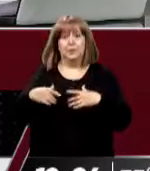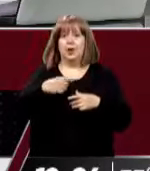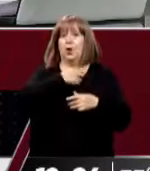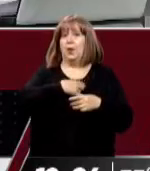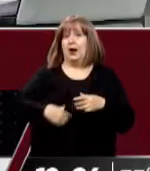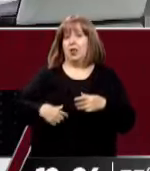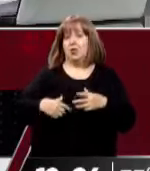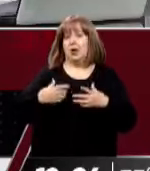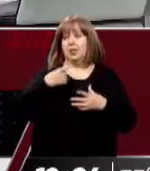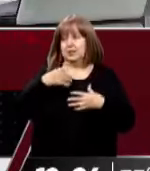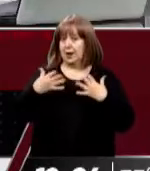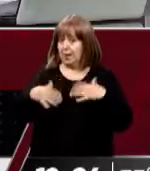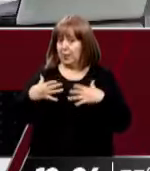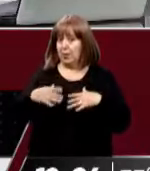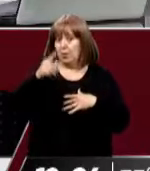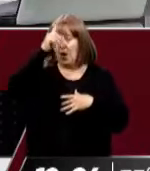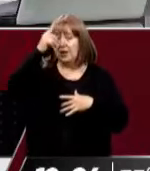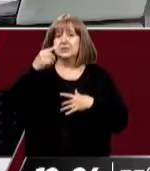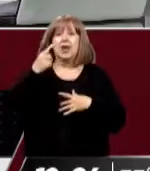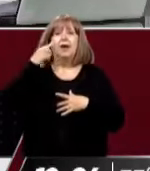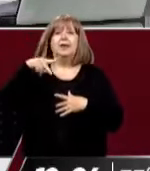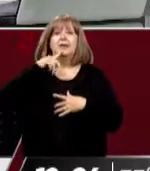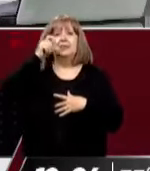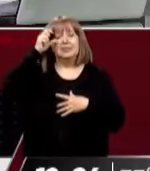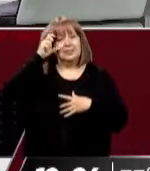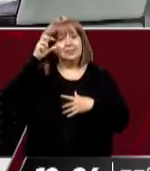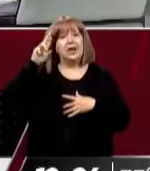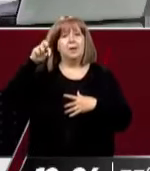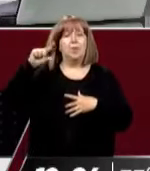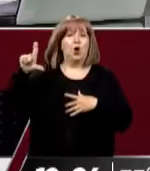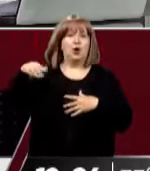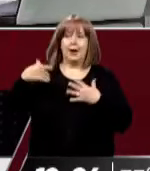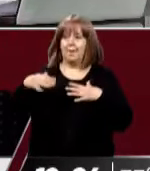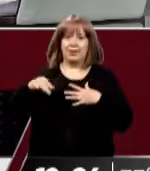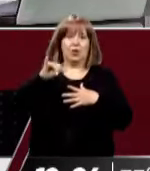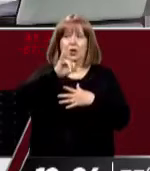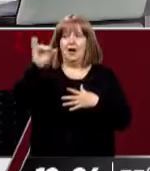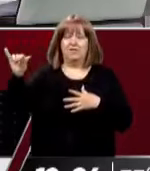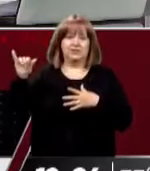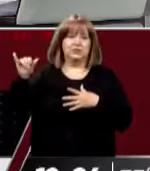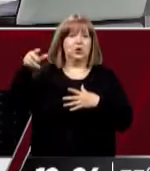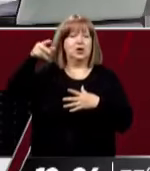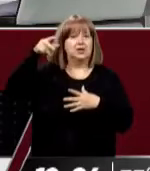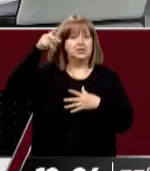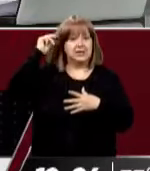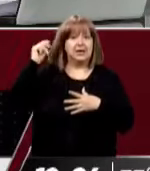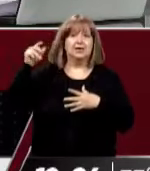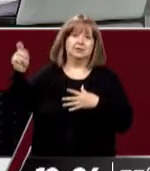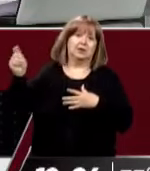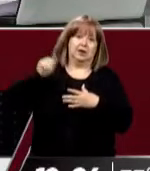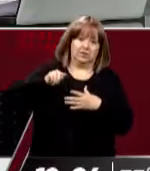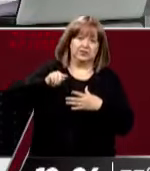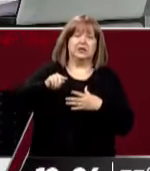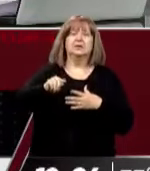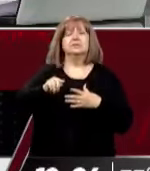de todas maneras, lo que hay que decir es que Interpol rápidamente agravó el grado de alerta que tiene para buscarlo